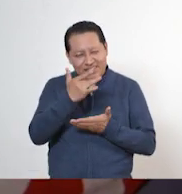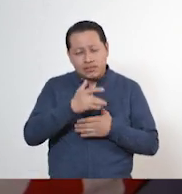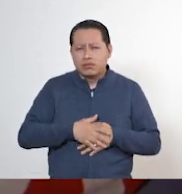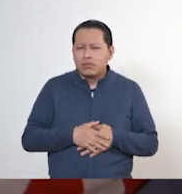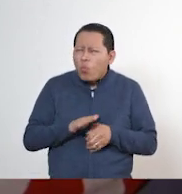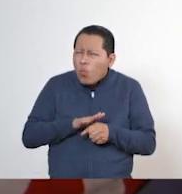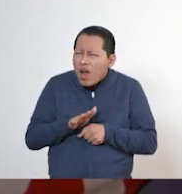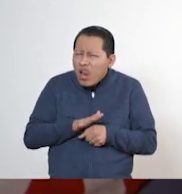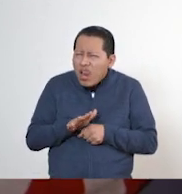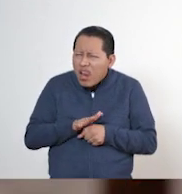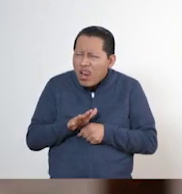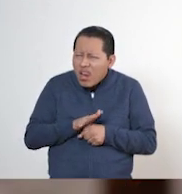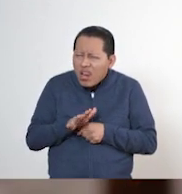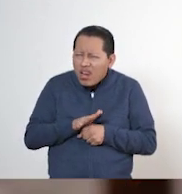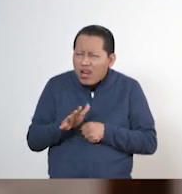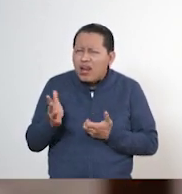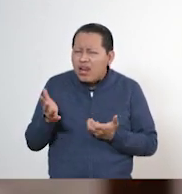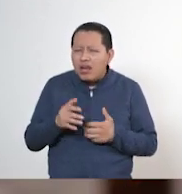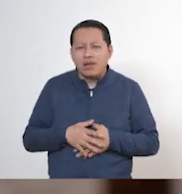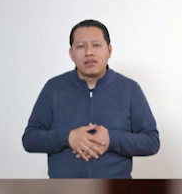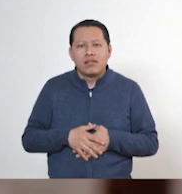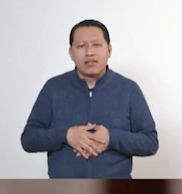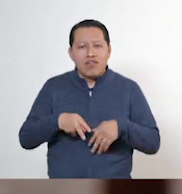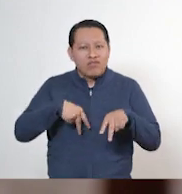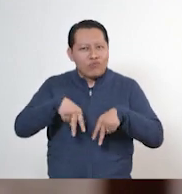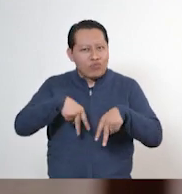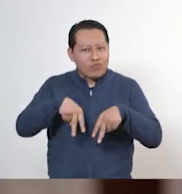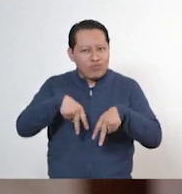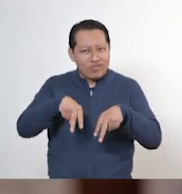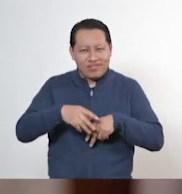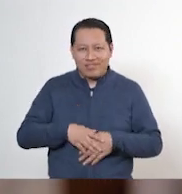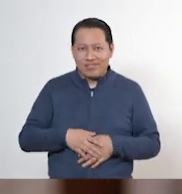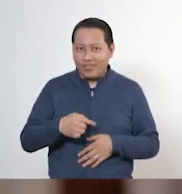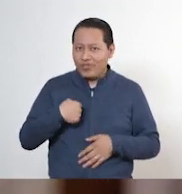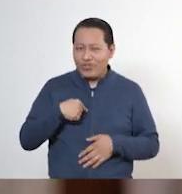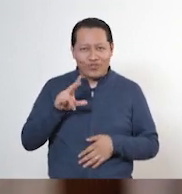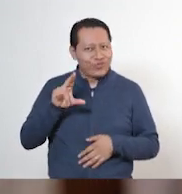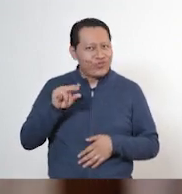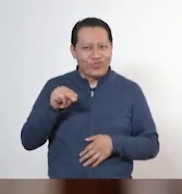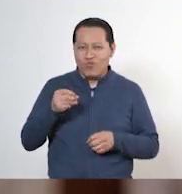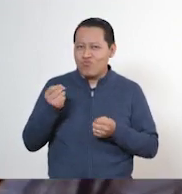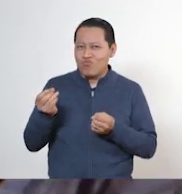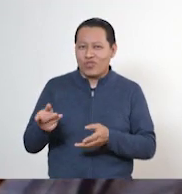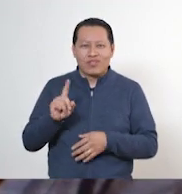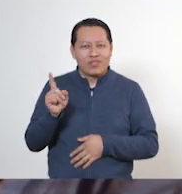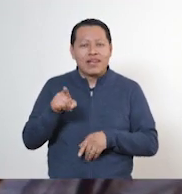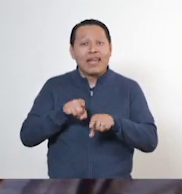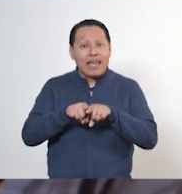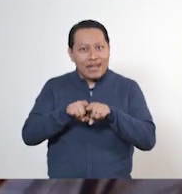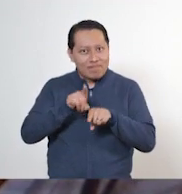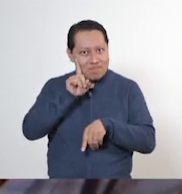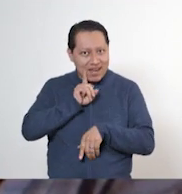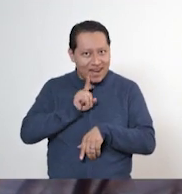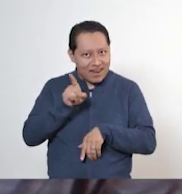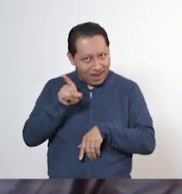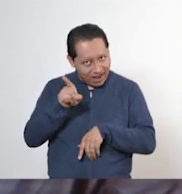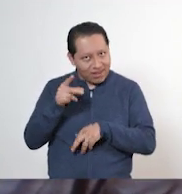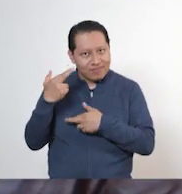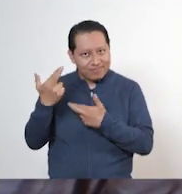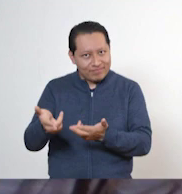¿Qué shorts? Los de foot. No fui yo. Fue tu hermana.